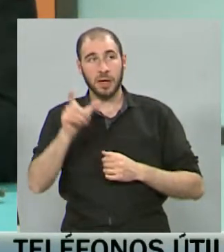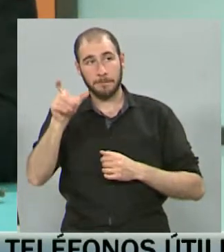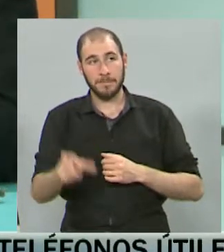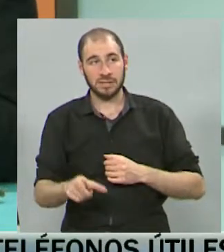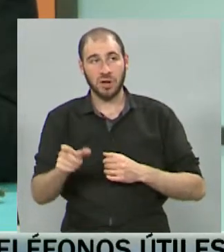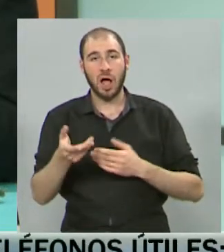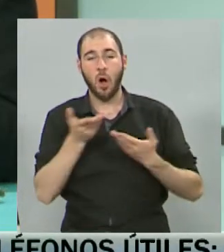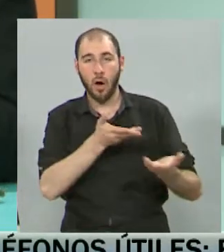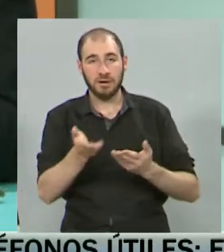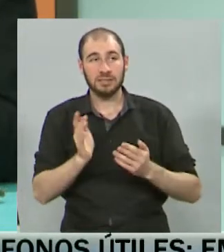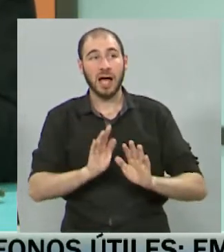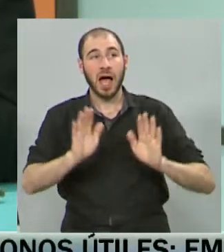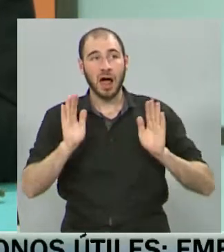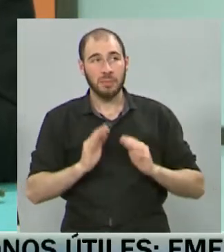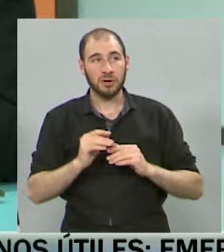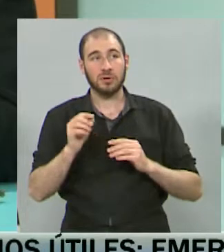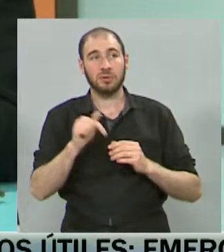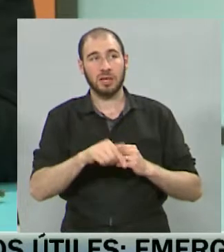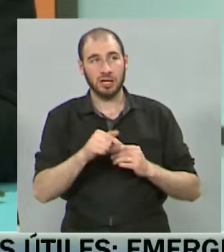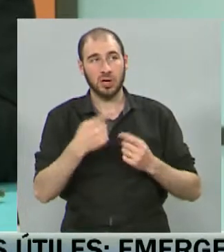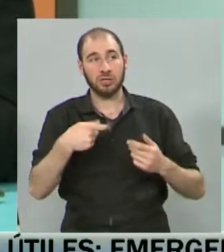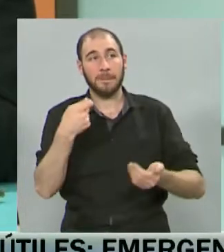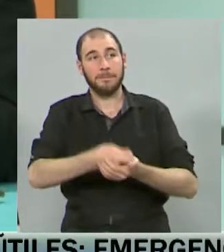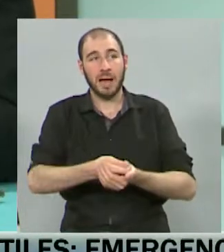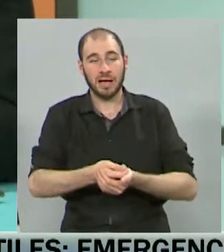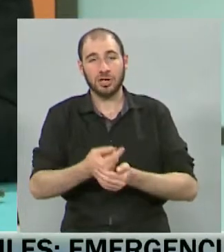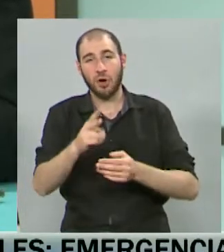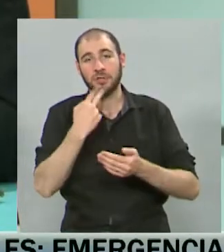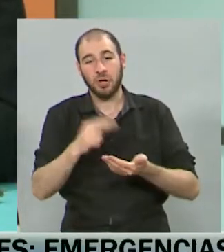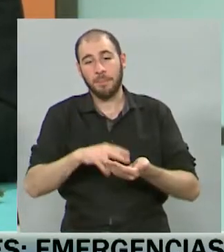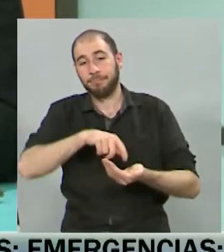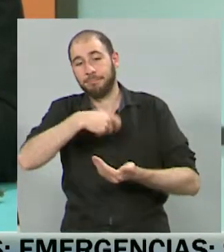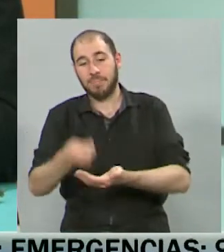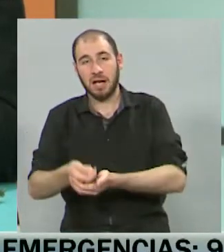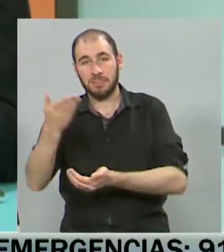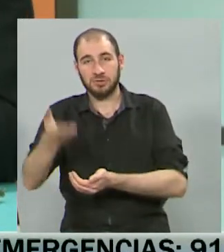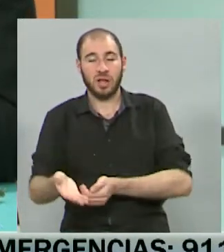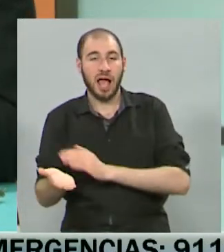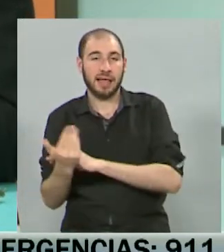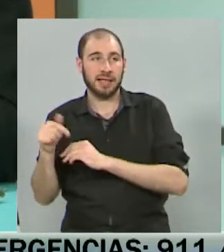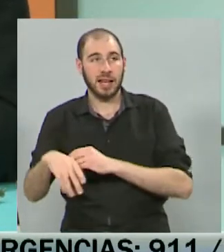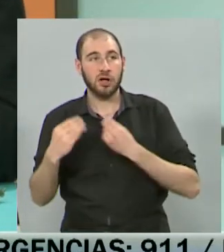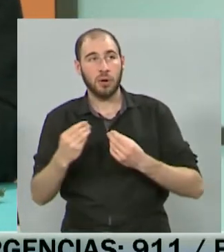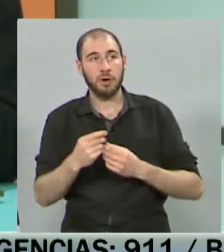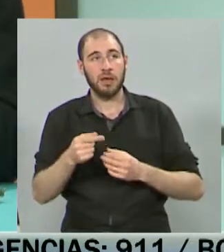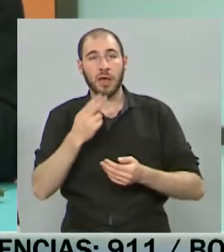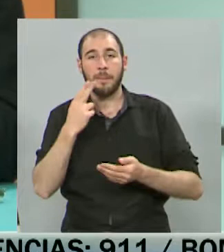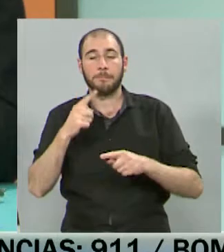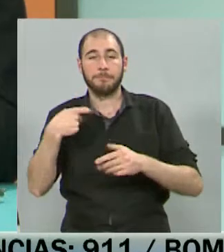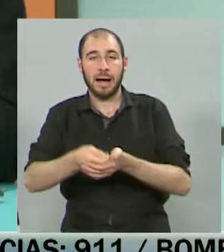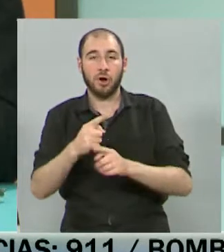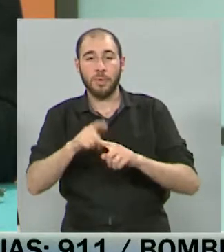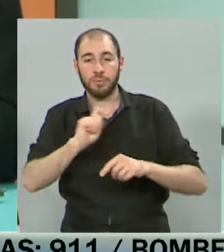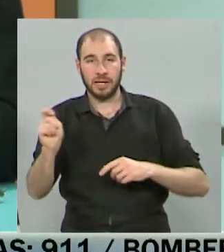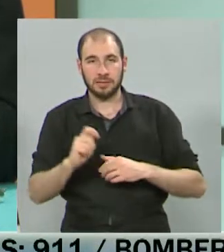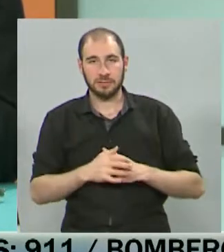que ofrecerla probablemente traslade lo que tiene que pagar en comisión, se lo traslade al inquilino a través de los cánones mensuales.